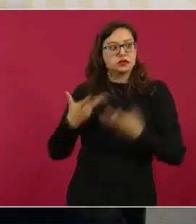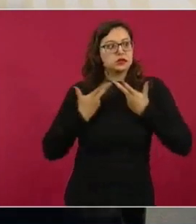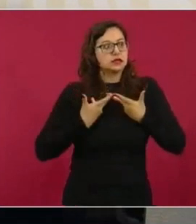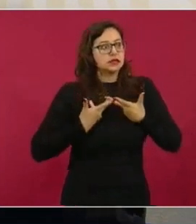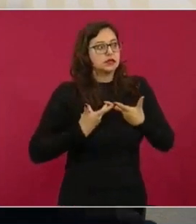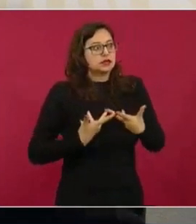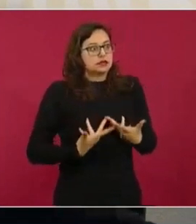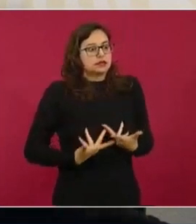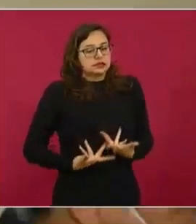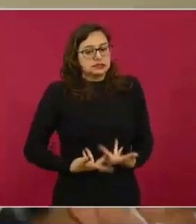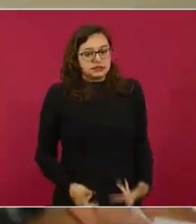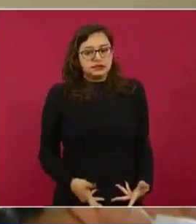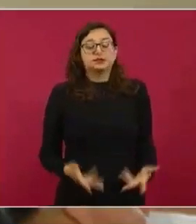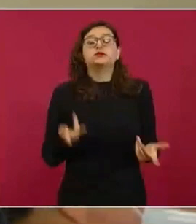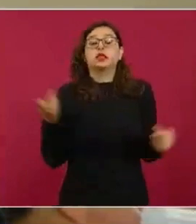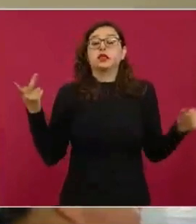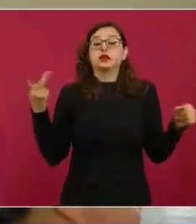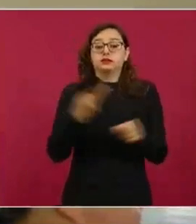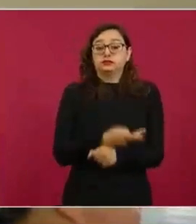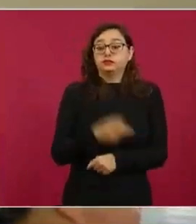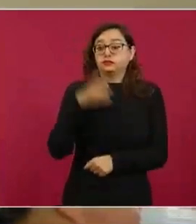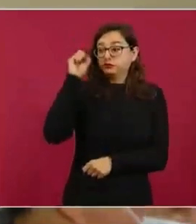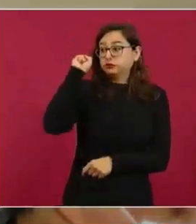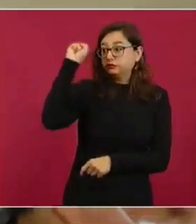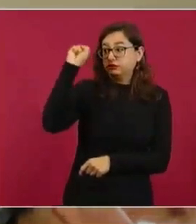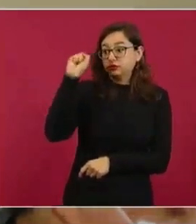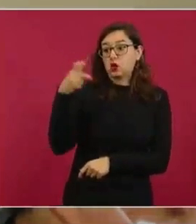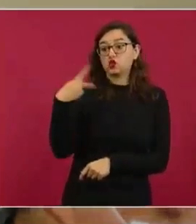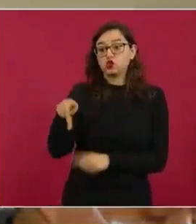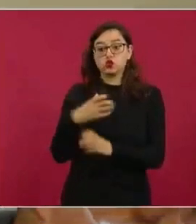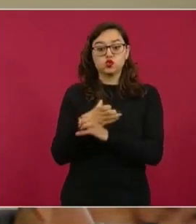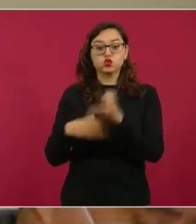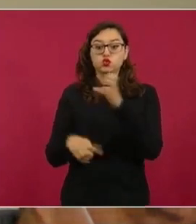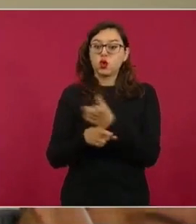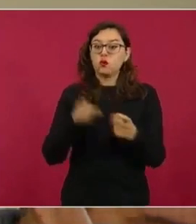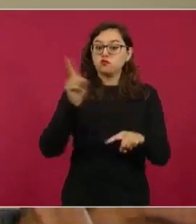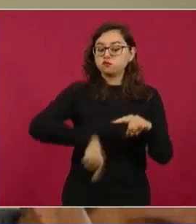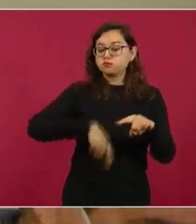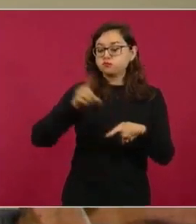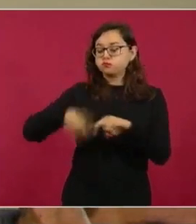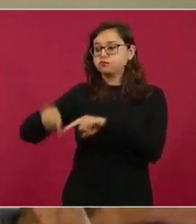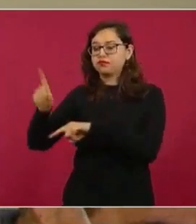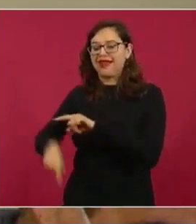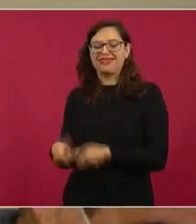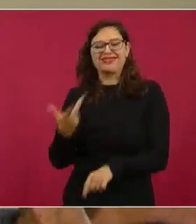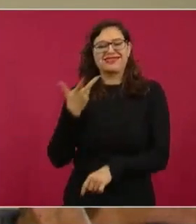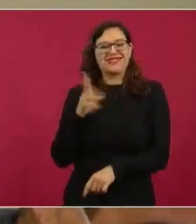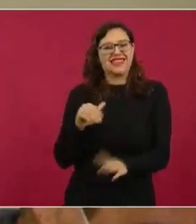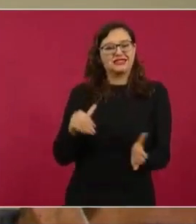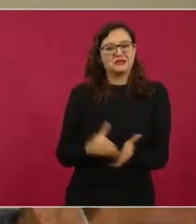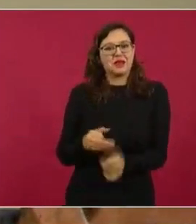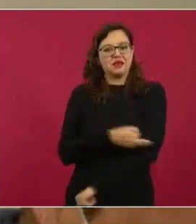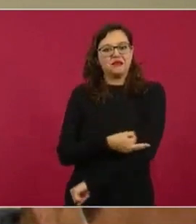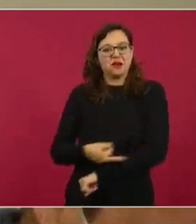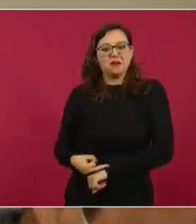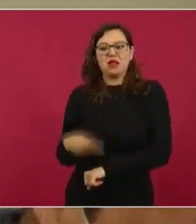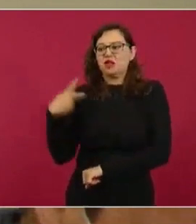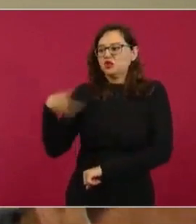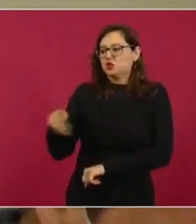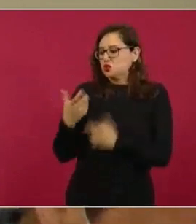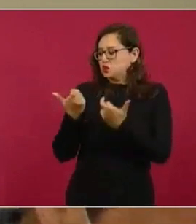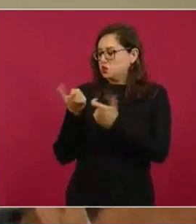Con ese despojo, a estos sindicatos se vieron afectados más de 10.000 familias porteñas aproximadamente, se les privó de pensiones y les